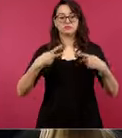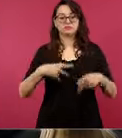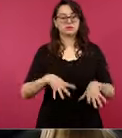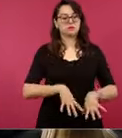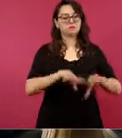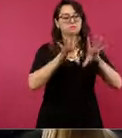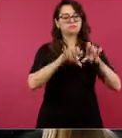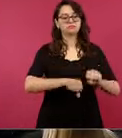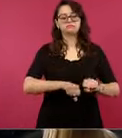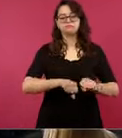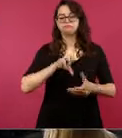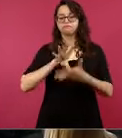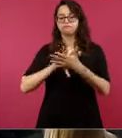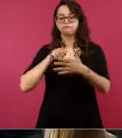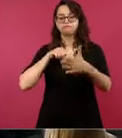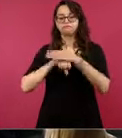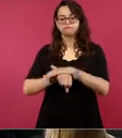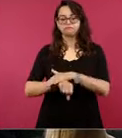de la República